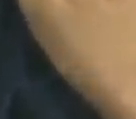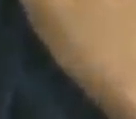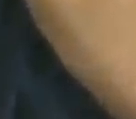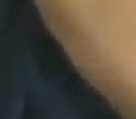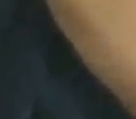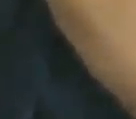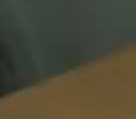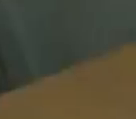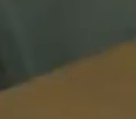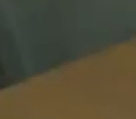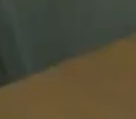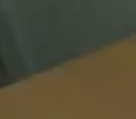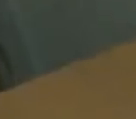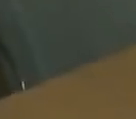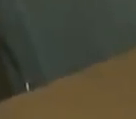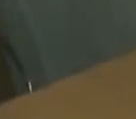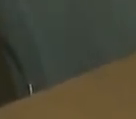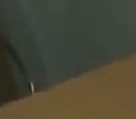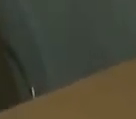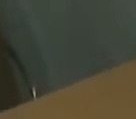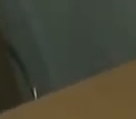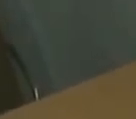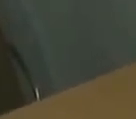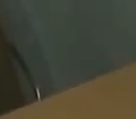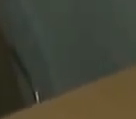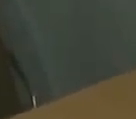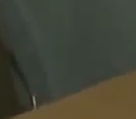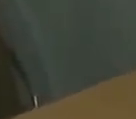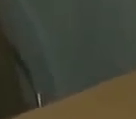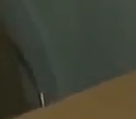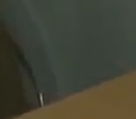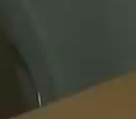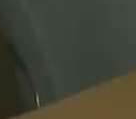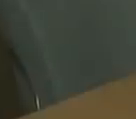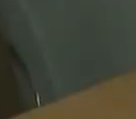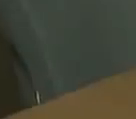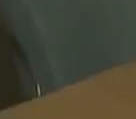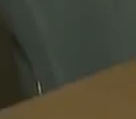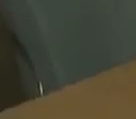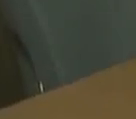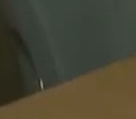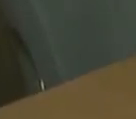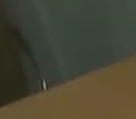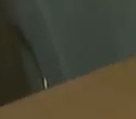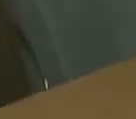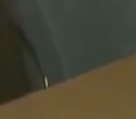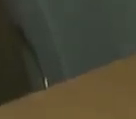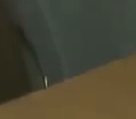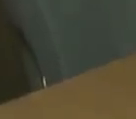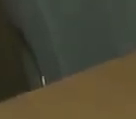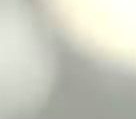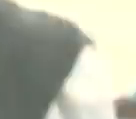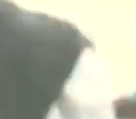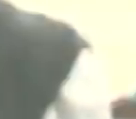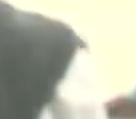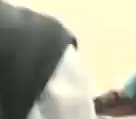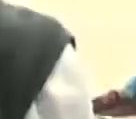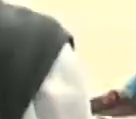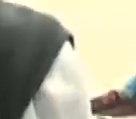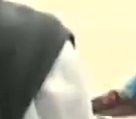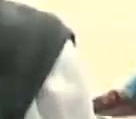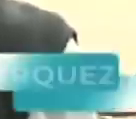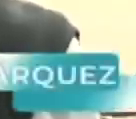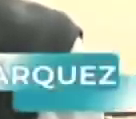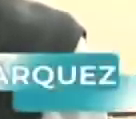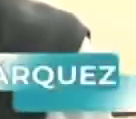hecho histórico que vive la nación ante la realidad de estar frente a una guerra económica sin precedente. De